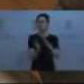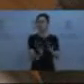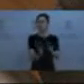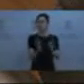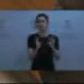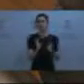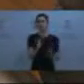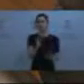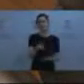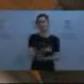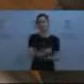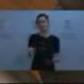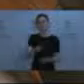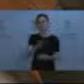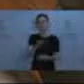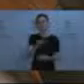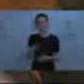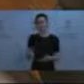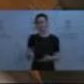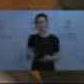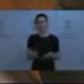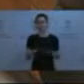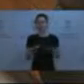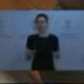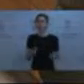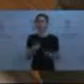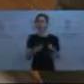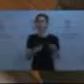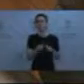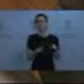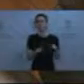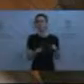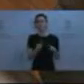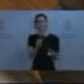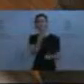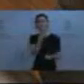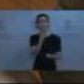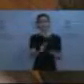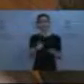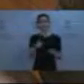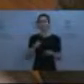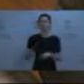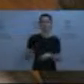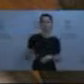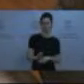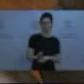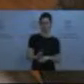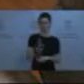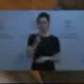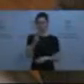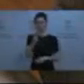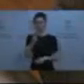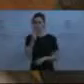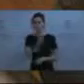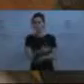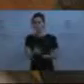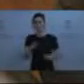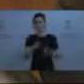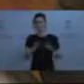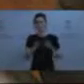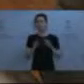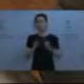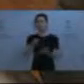3 millones de euros, 1,5 millones que viene por nuestra encomienda y 1,5 millones que le viene por sus